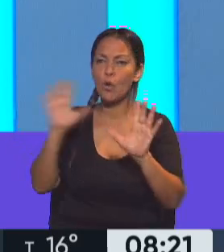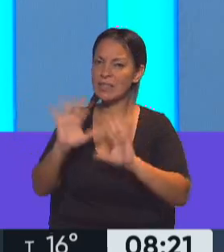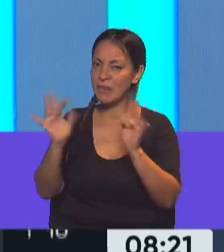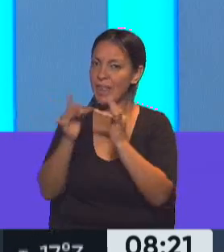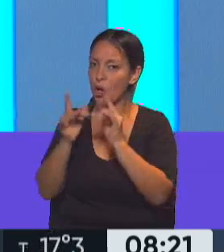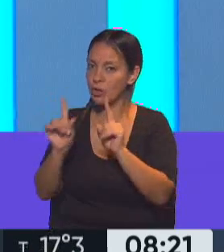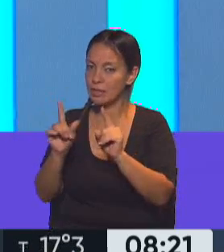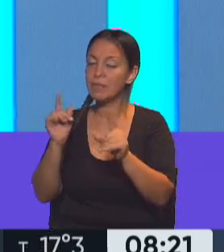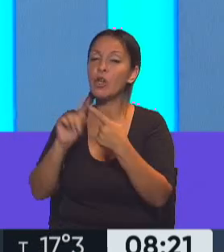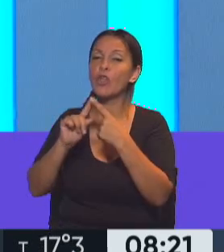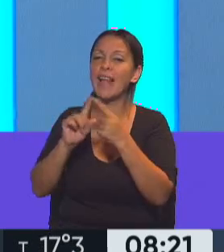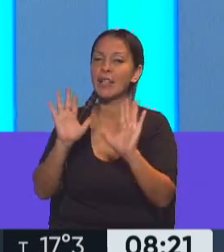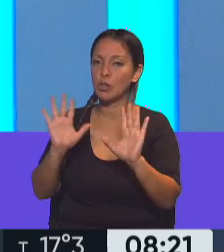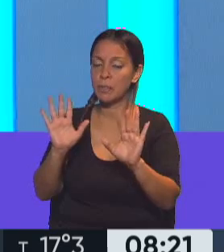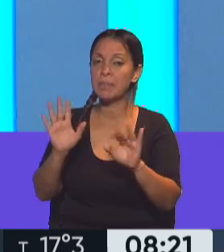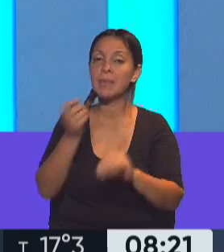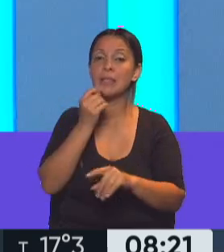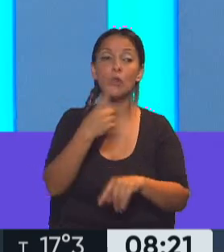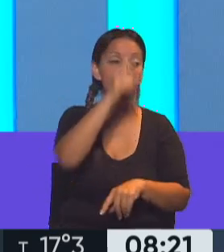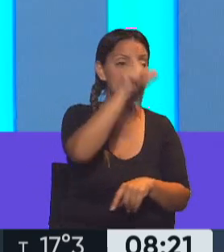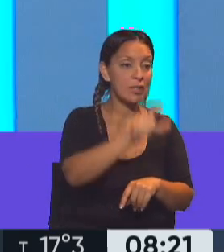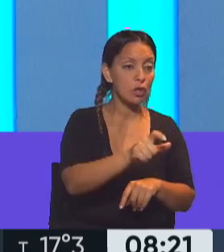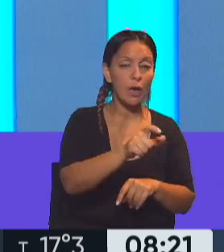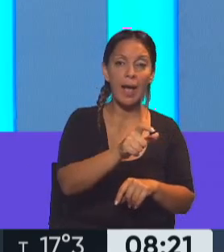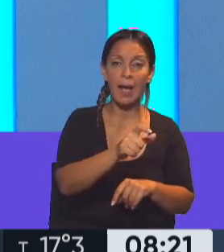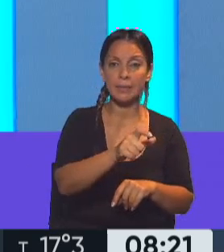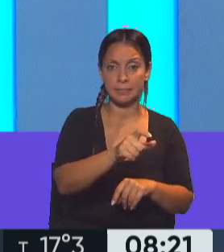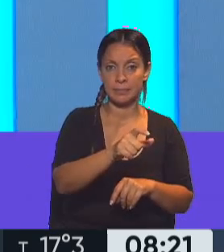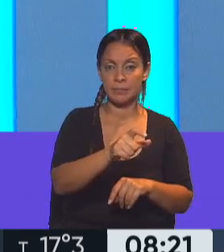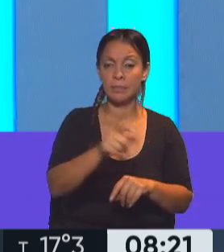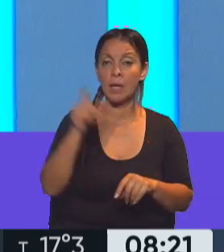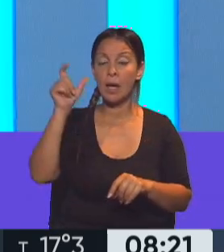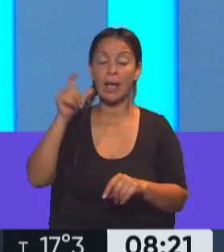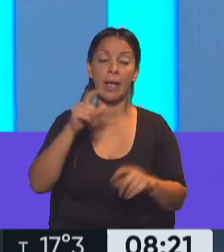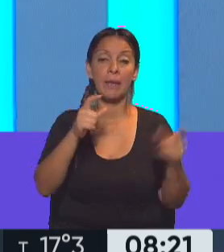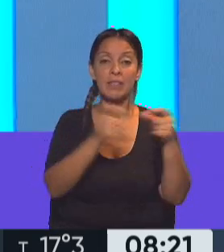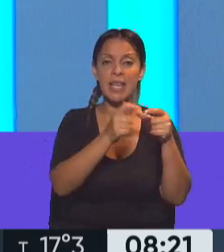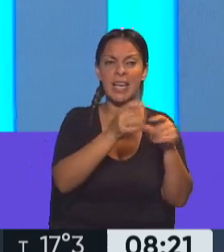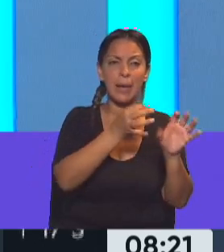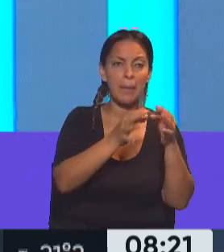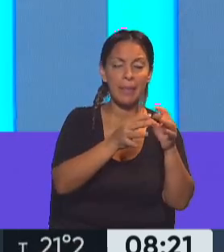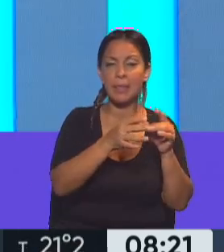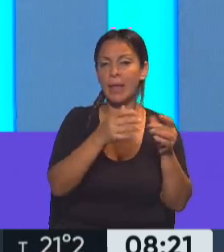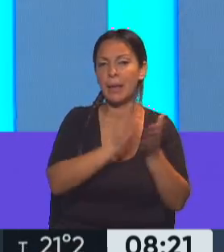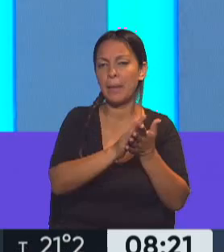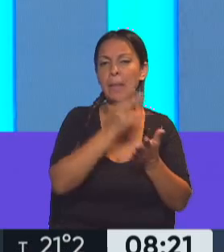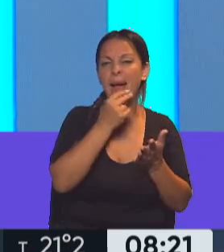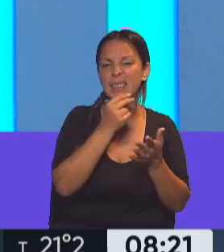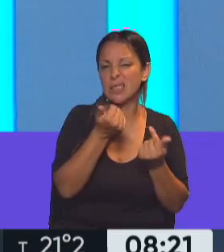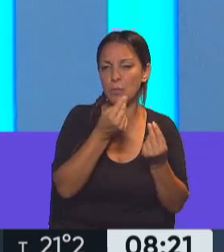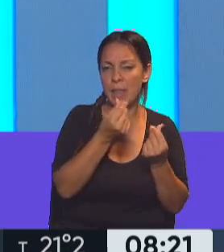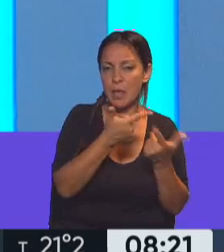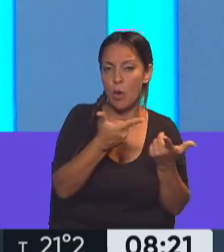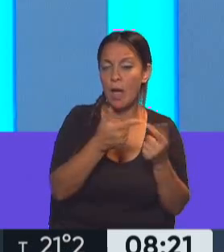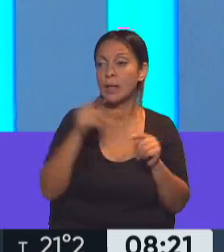nuevo. Una persona que abusa sexualmente, una persona que le arruina la inocencia a un niño, tiene la misma pena de una persona que